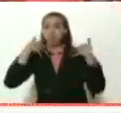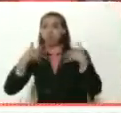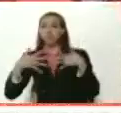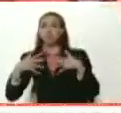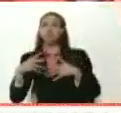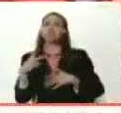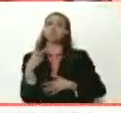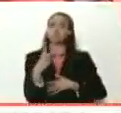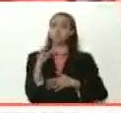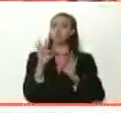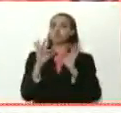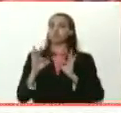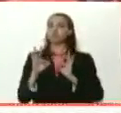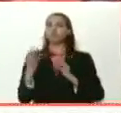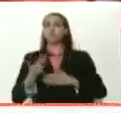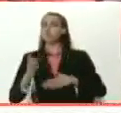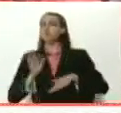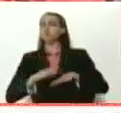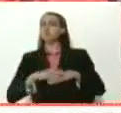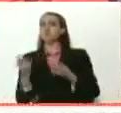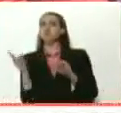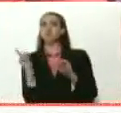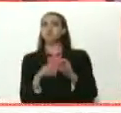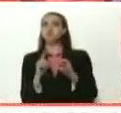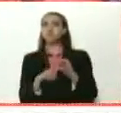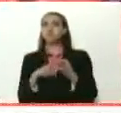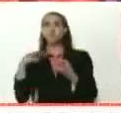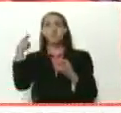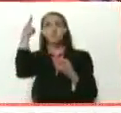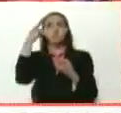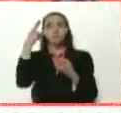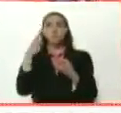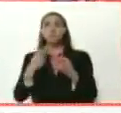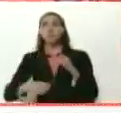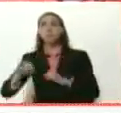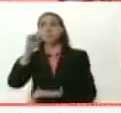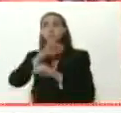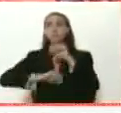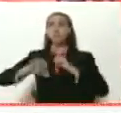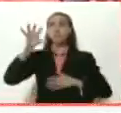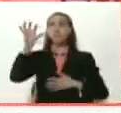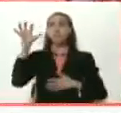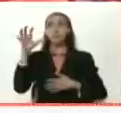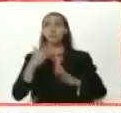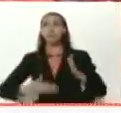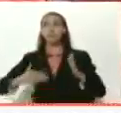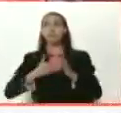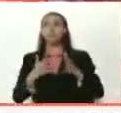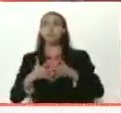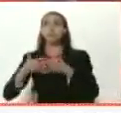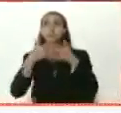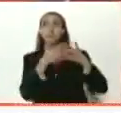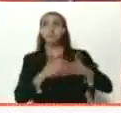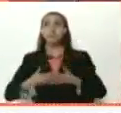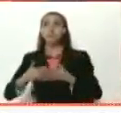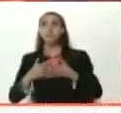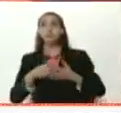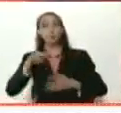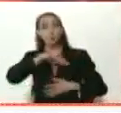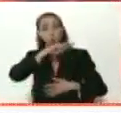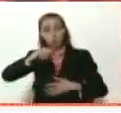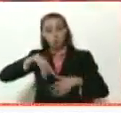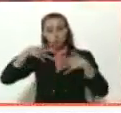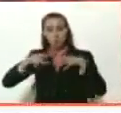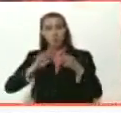dos razones fundamentales. Una primera razón, defender la patria de la agresión imperial. Nos movilizamos por la